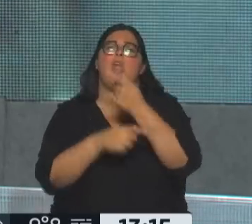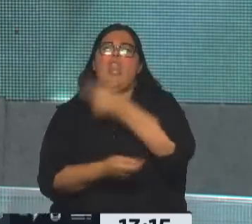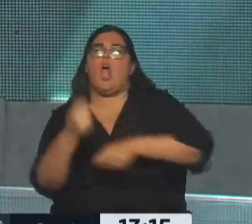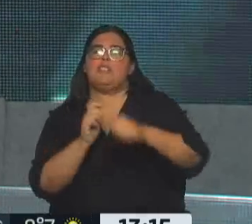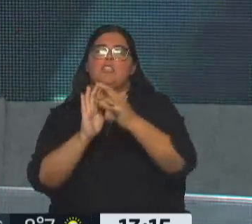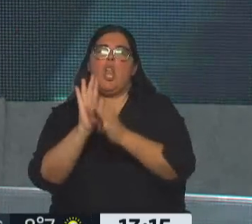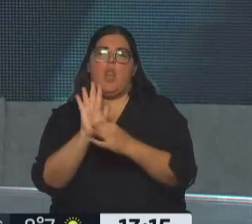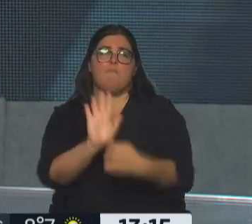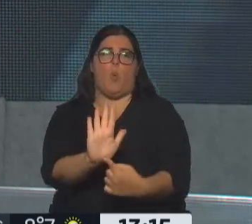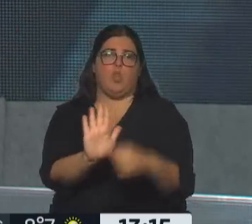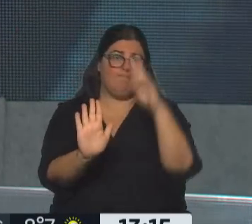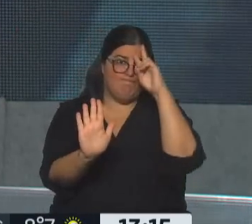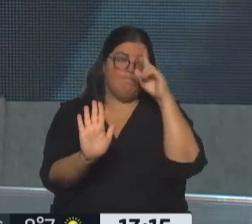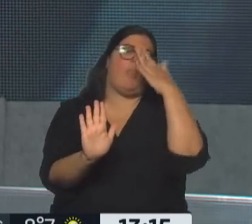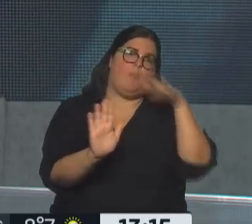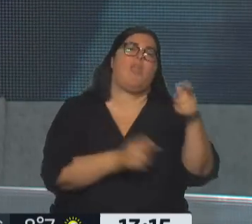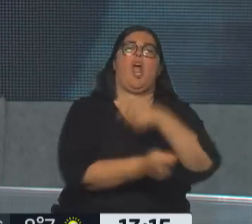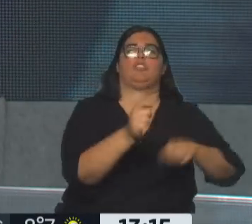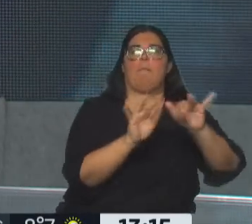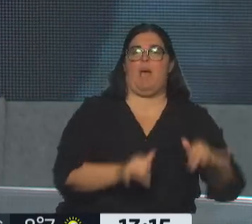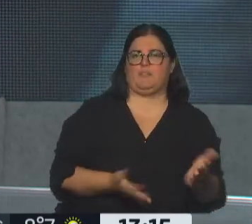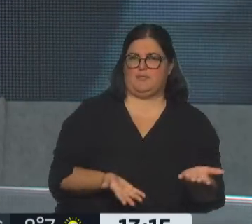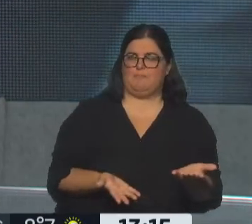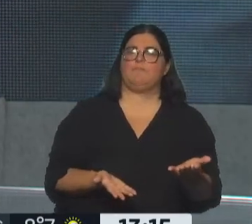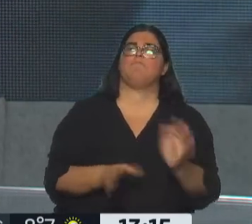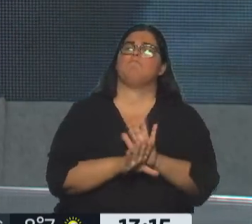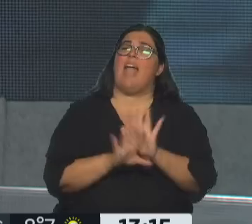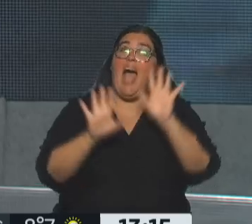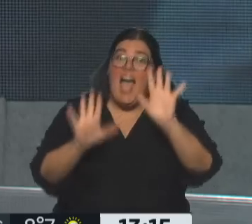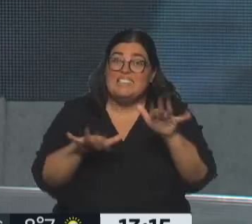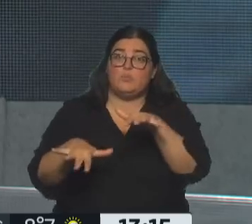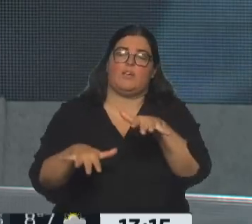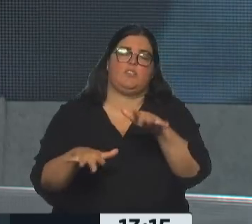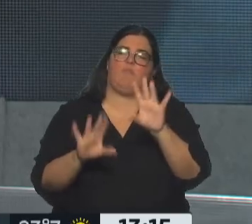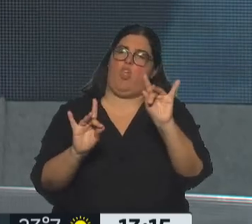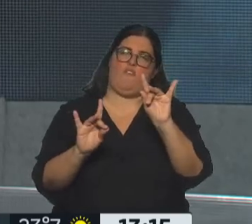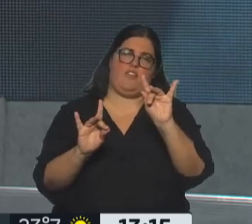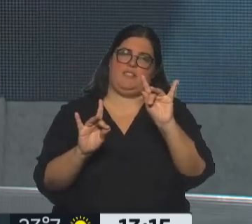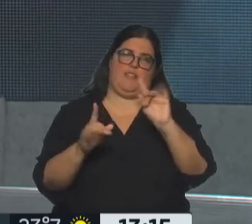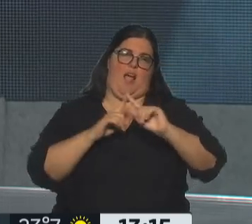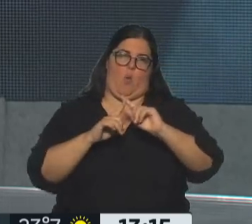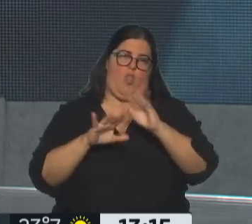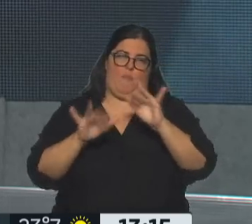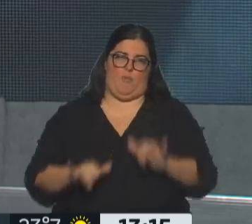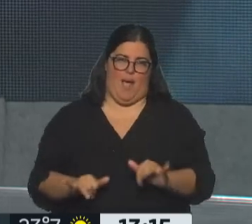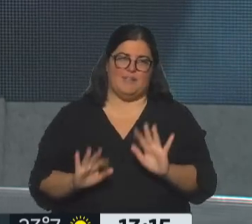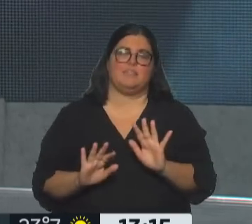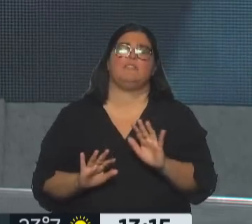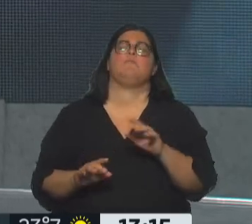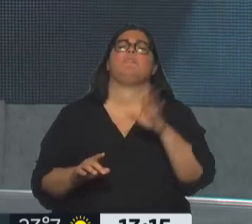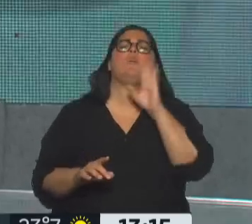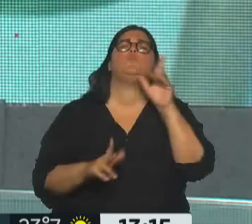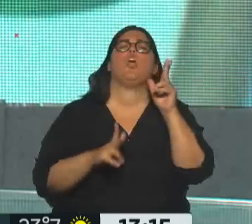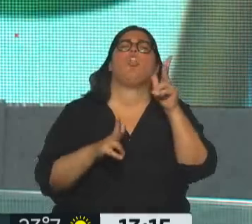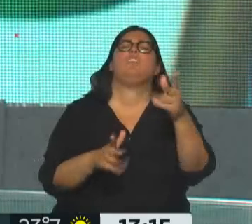qué Estados Unidos está en contra de que se sienten a negociar así como están las cosas? ¿Cuál es la lógica? Lo que dice Estados Unidos